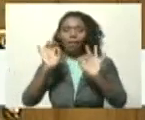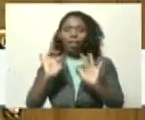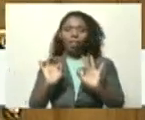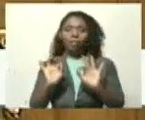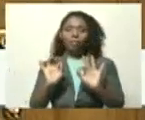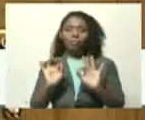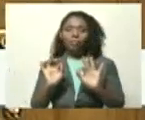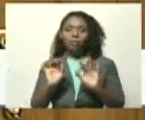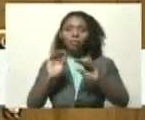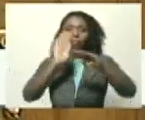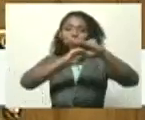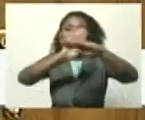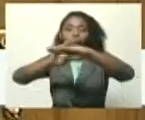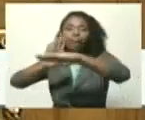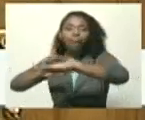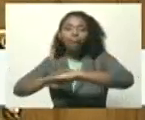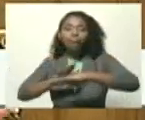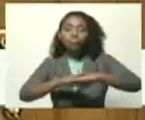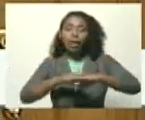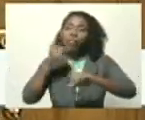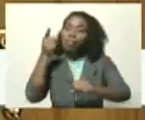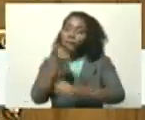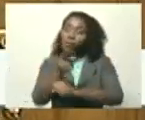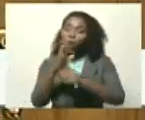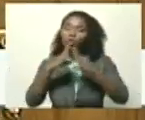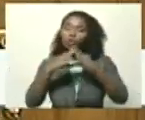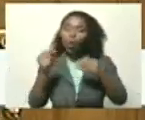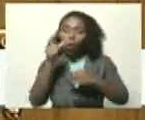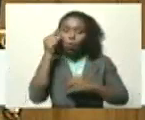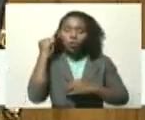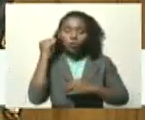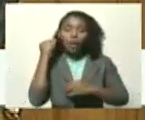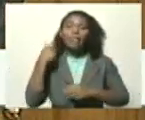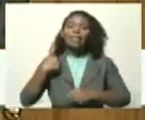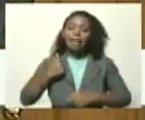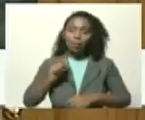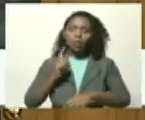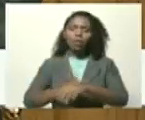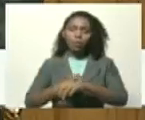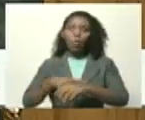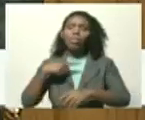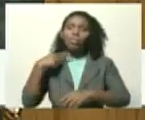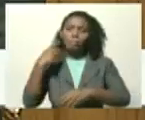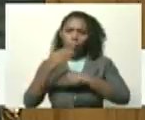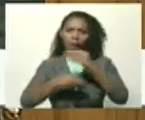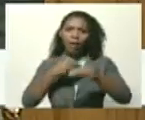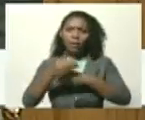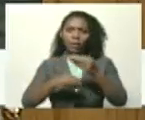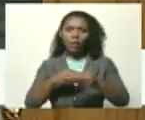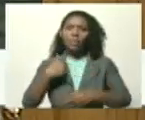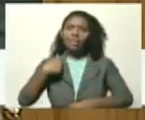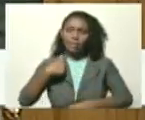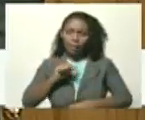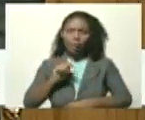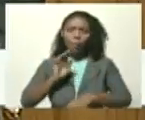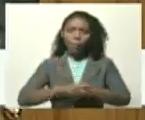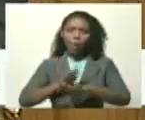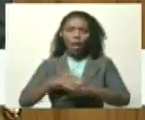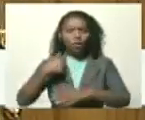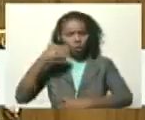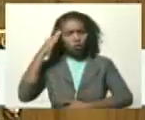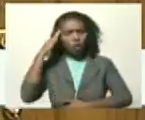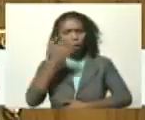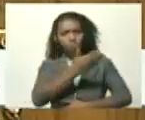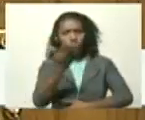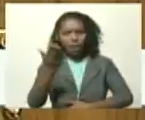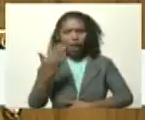Es un llamado que debemos hacernos todas y todos. Y tenemos tiempo para hacerlo. Tenemos tiempo porque yo sé que ustedes